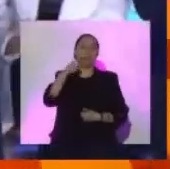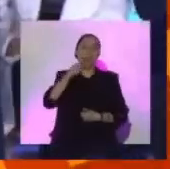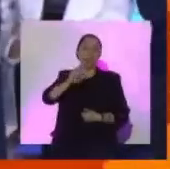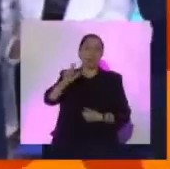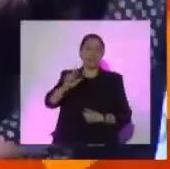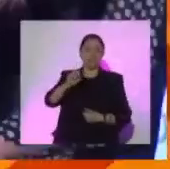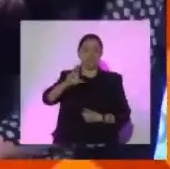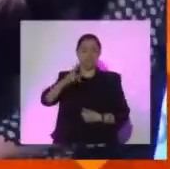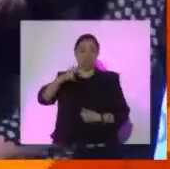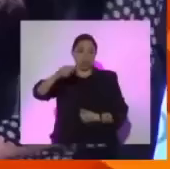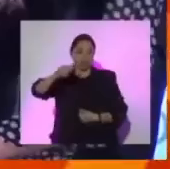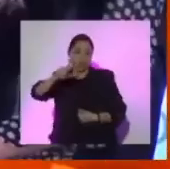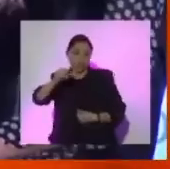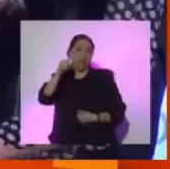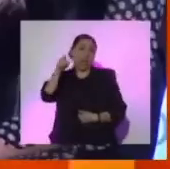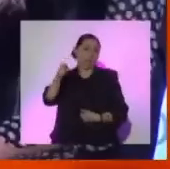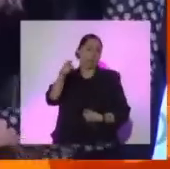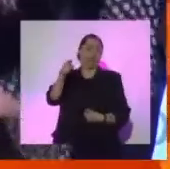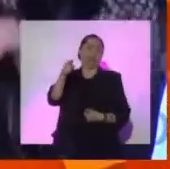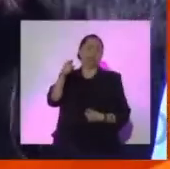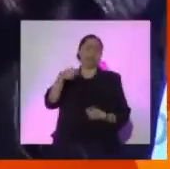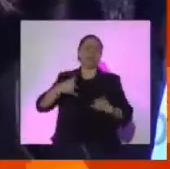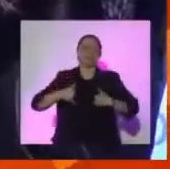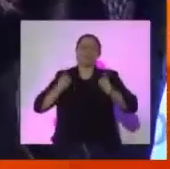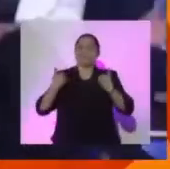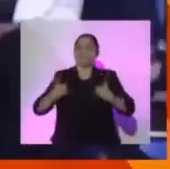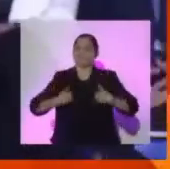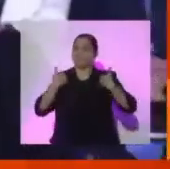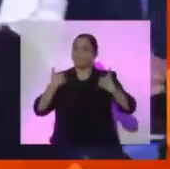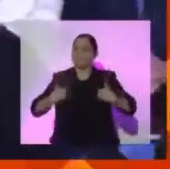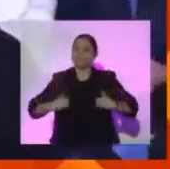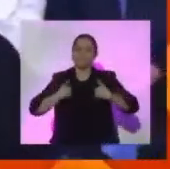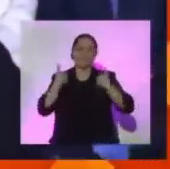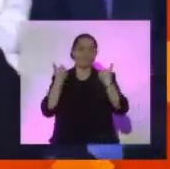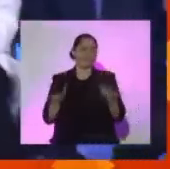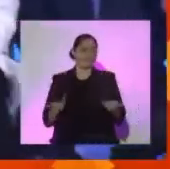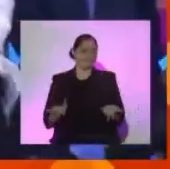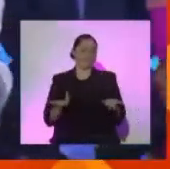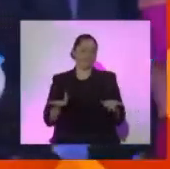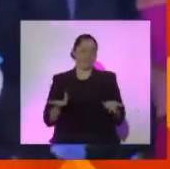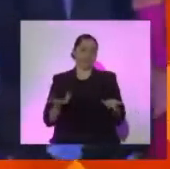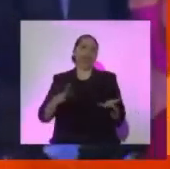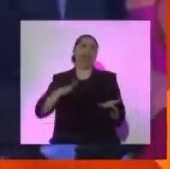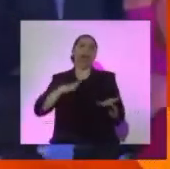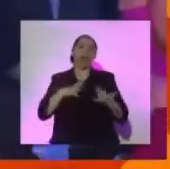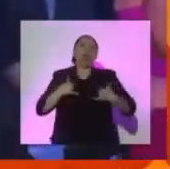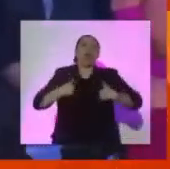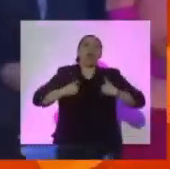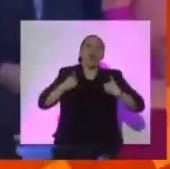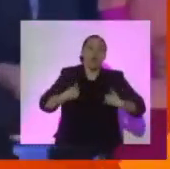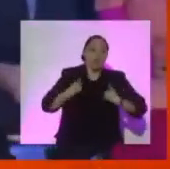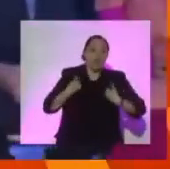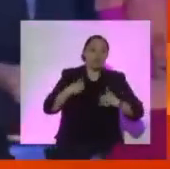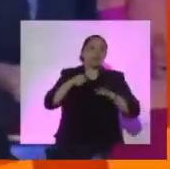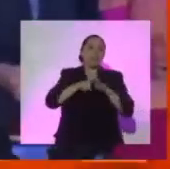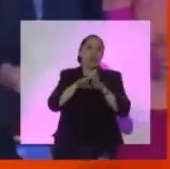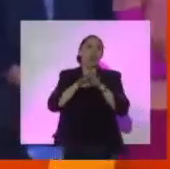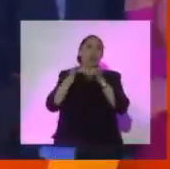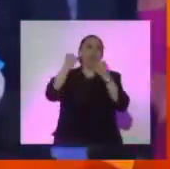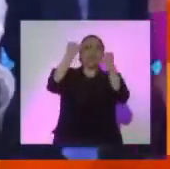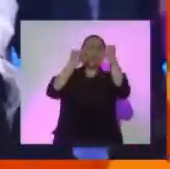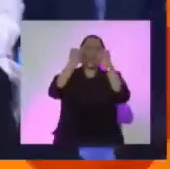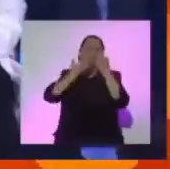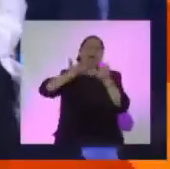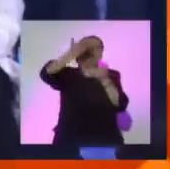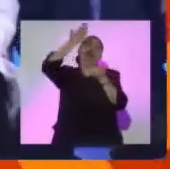participante en estas mesas para hablar sobre el desarrollo rural sustentable Silvano aureoles exgobernador